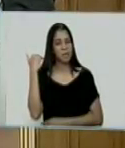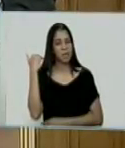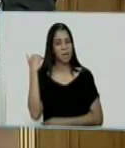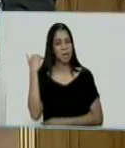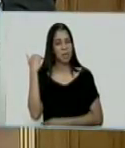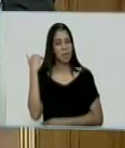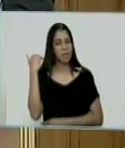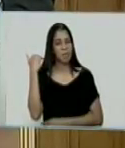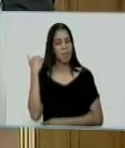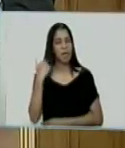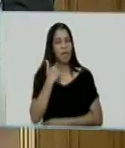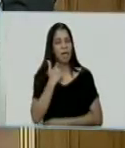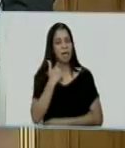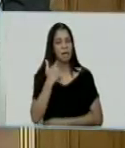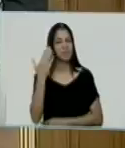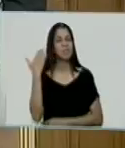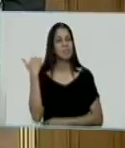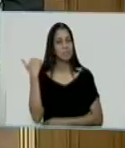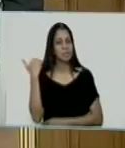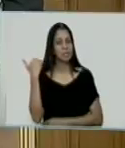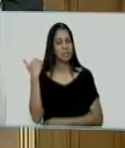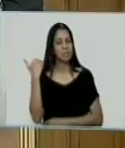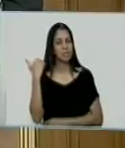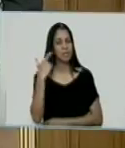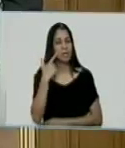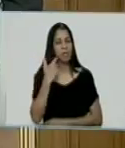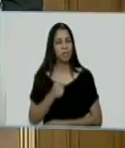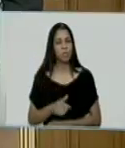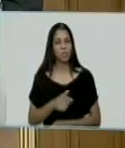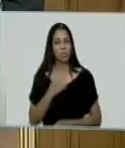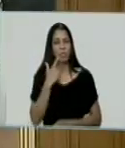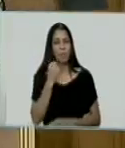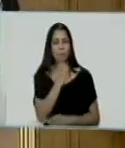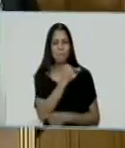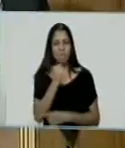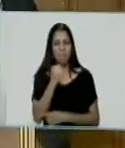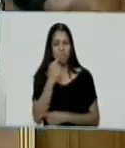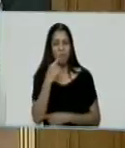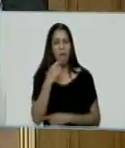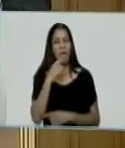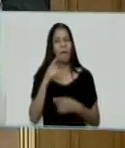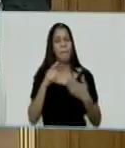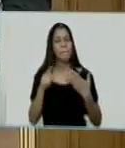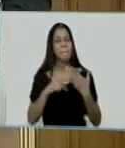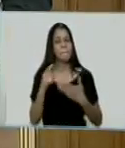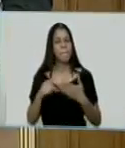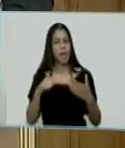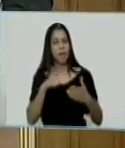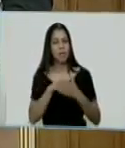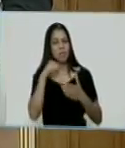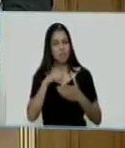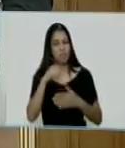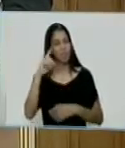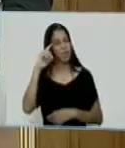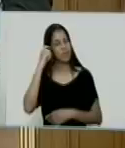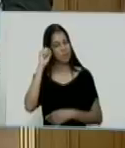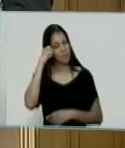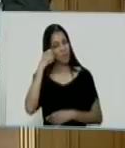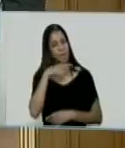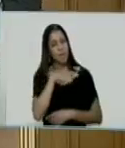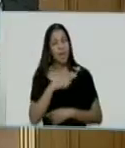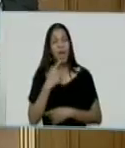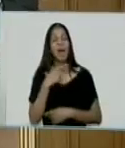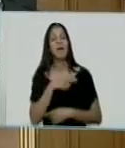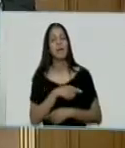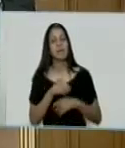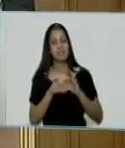Eso es una doctrina que ellos tienen. ¿Recuerdan el muerte a los golpistas? ¿Recuerdan? Es una doctrina de ellos,